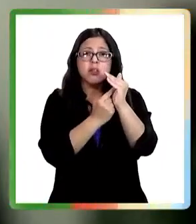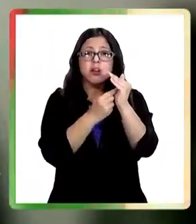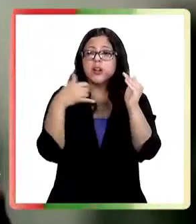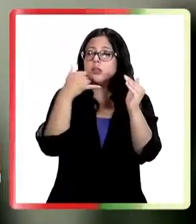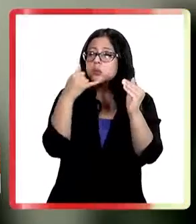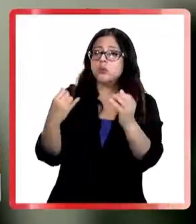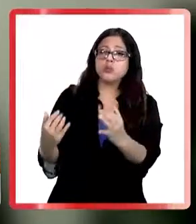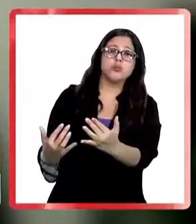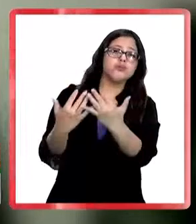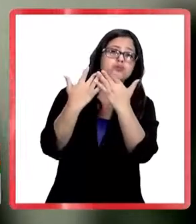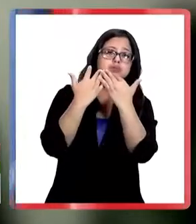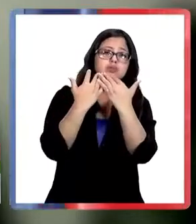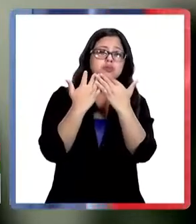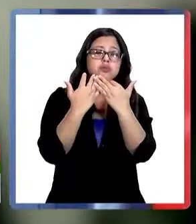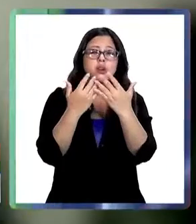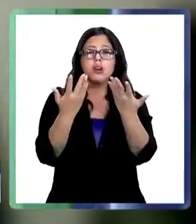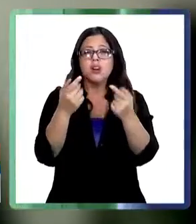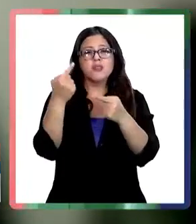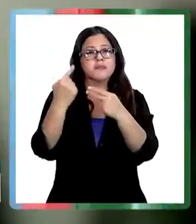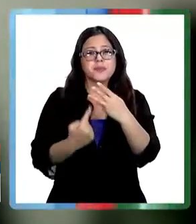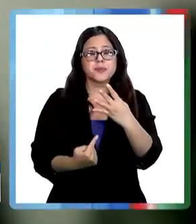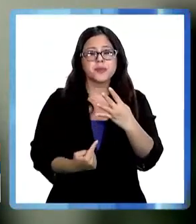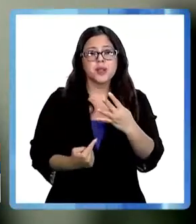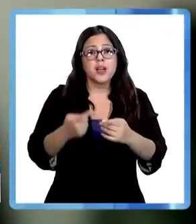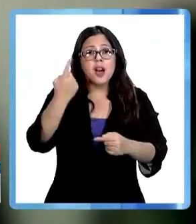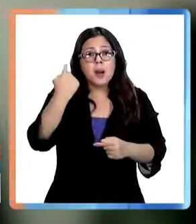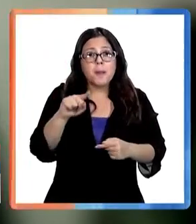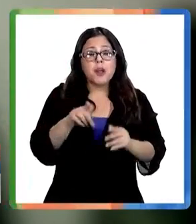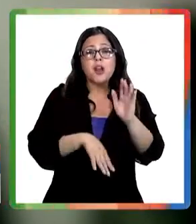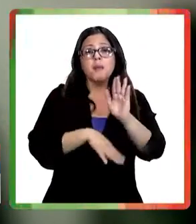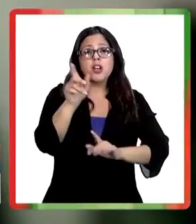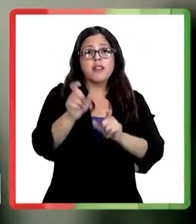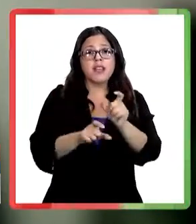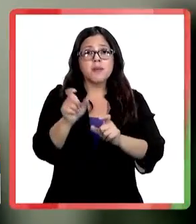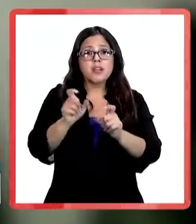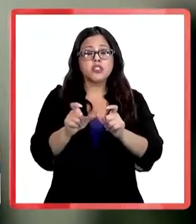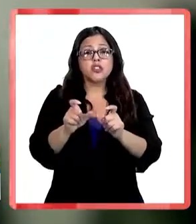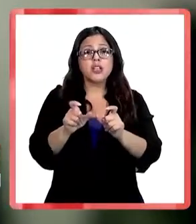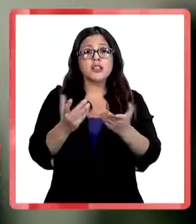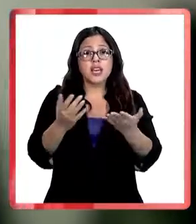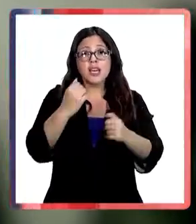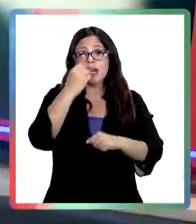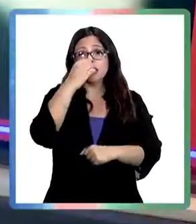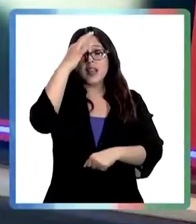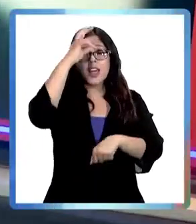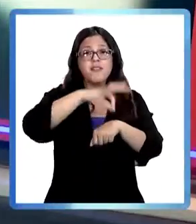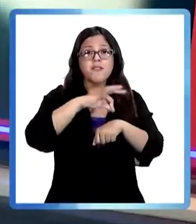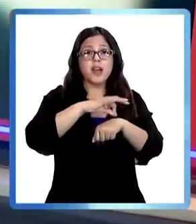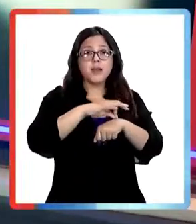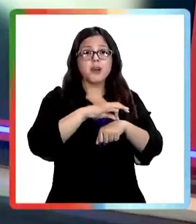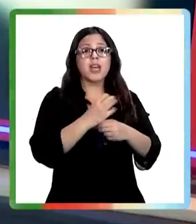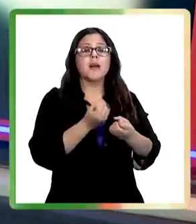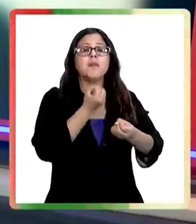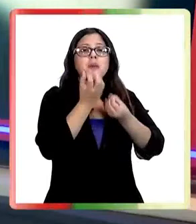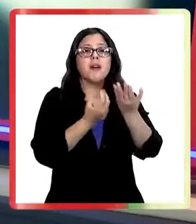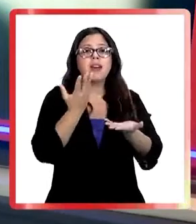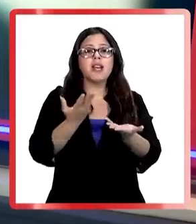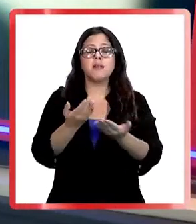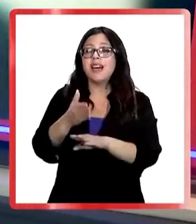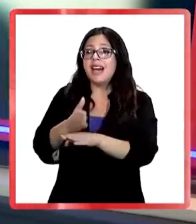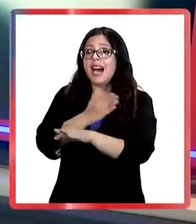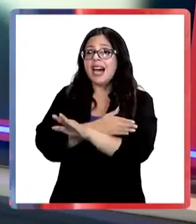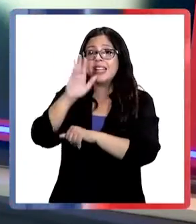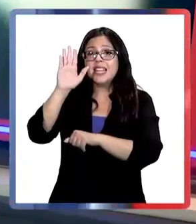ácaro, o a otras, al polvo de habitación, etc. Pero la gran mayoría son estacionales. Bien, antes de terminar esta